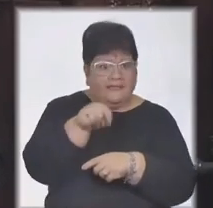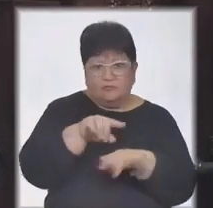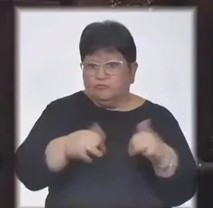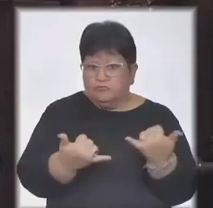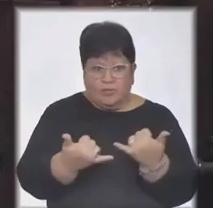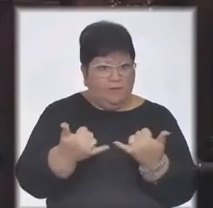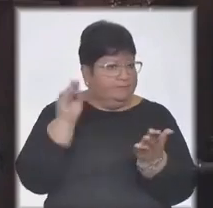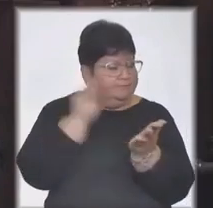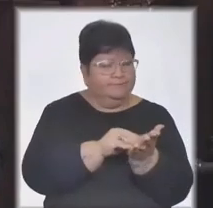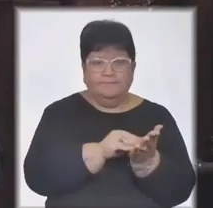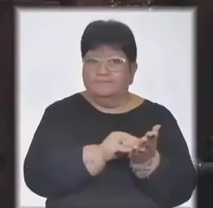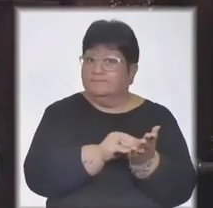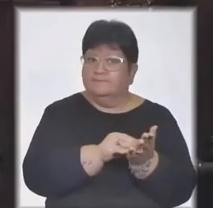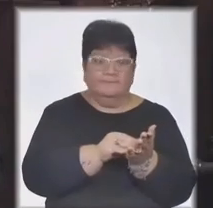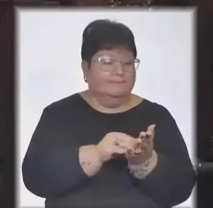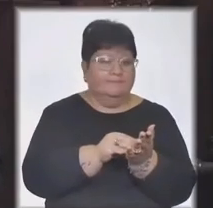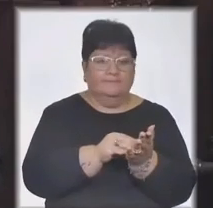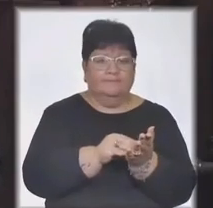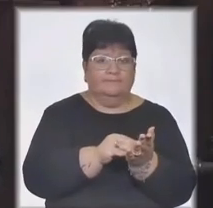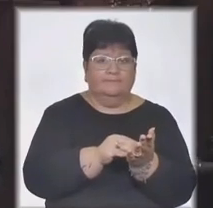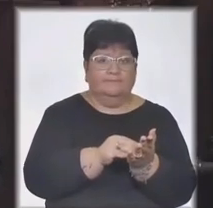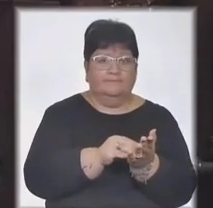aplicado.